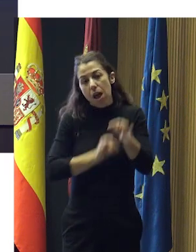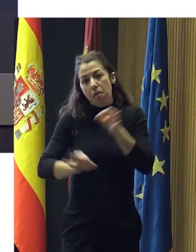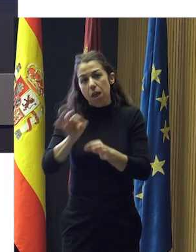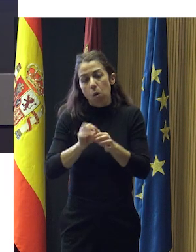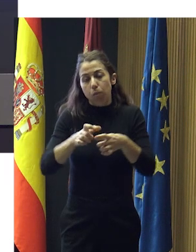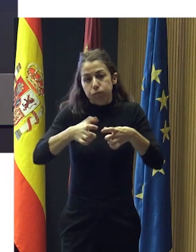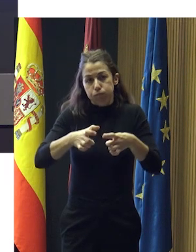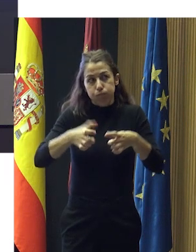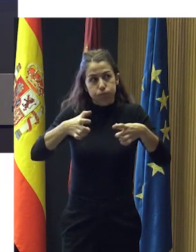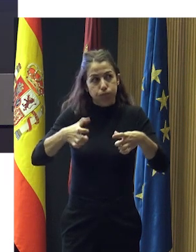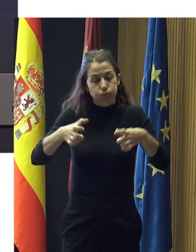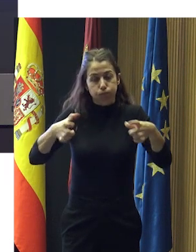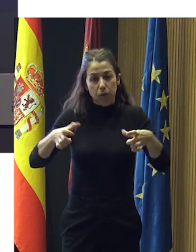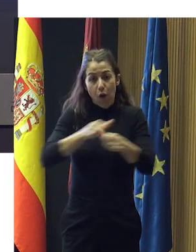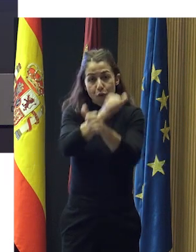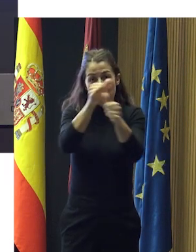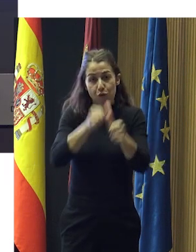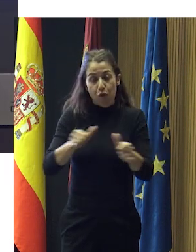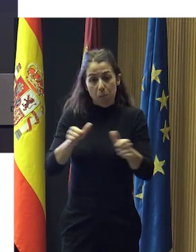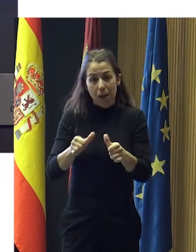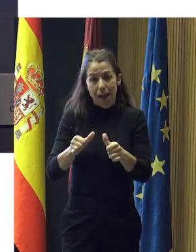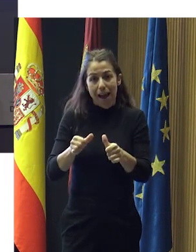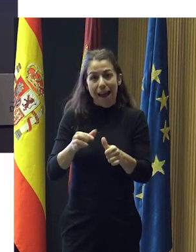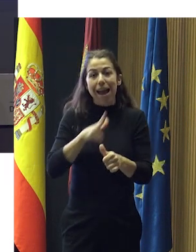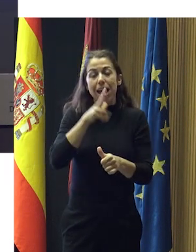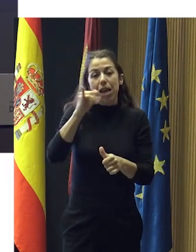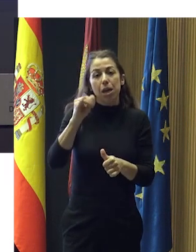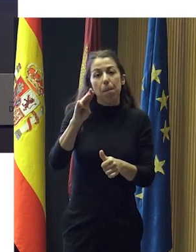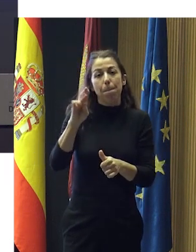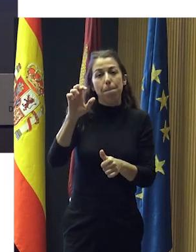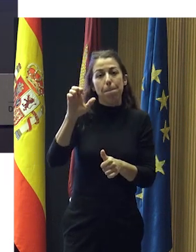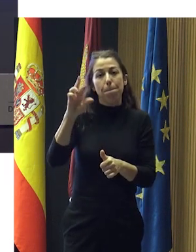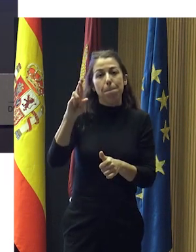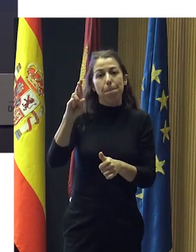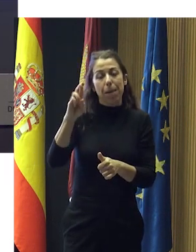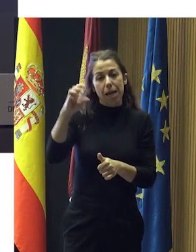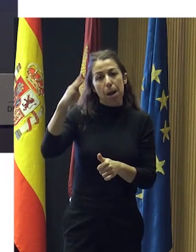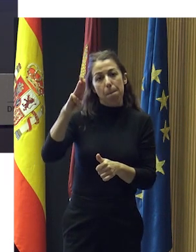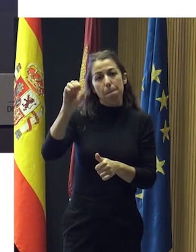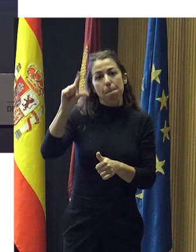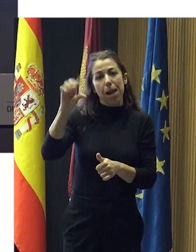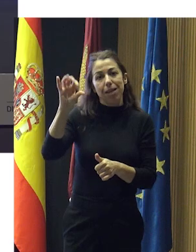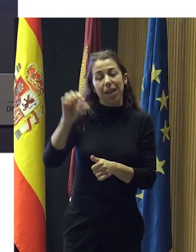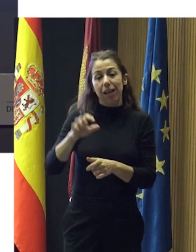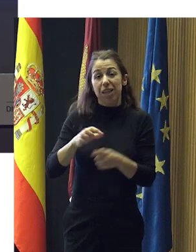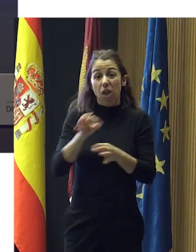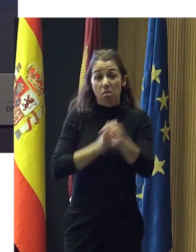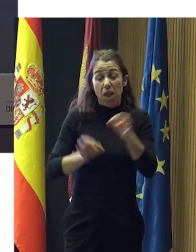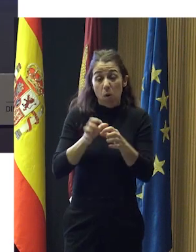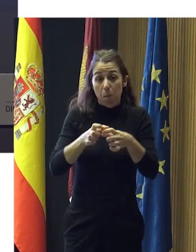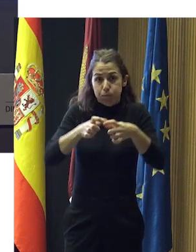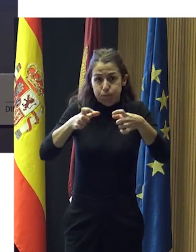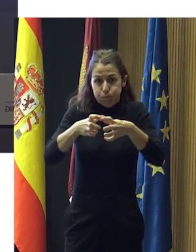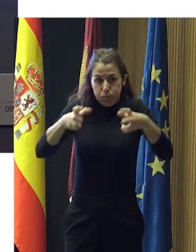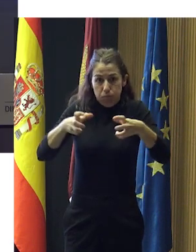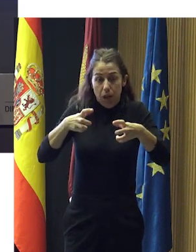empezar a crecer formando lo que conocemos como una hiperplasia, que es un crecimiento de células que puede ser un bultito que podemos